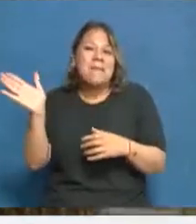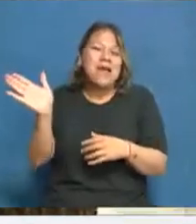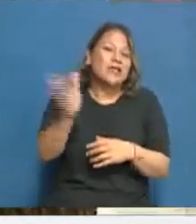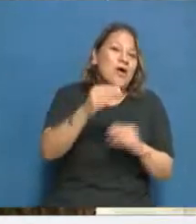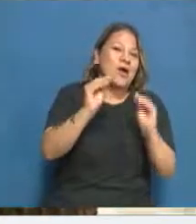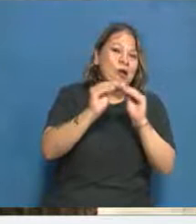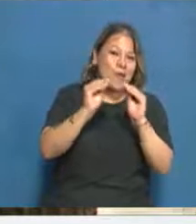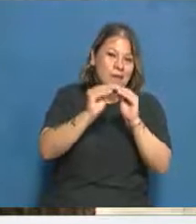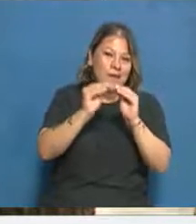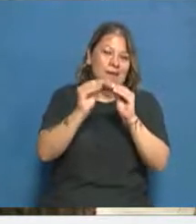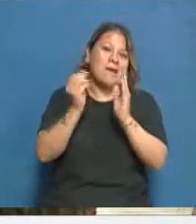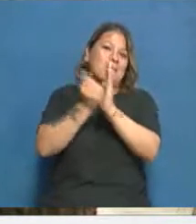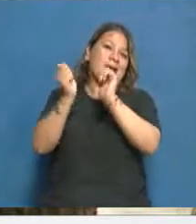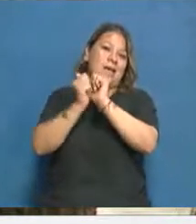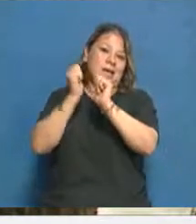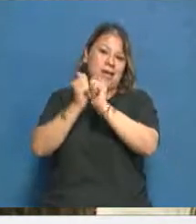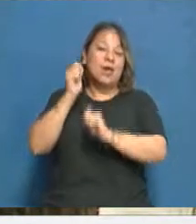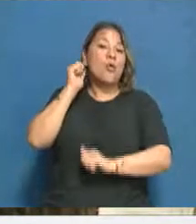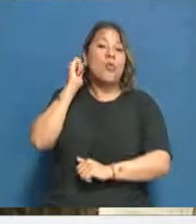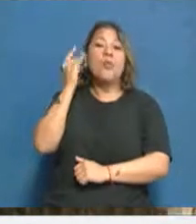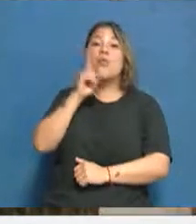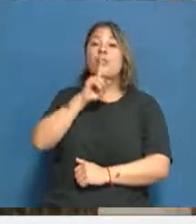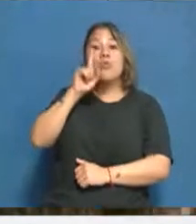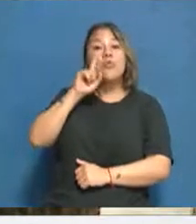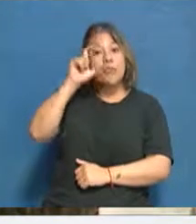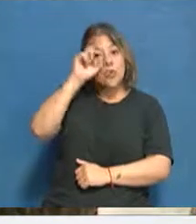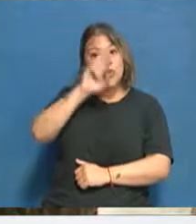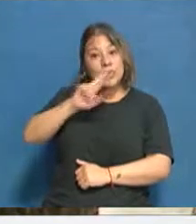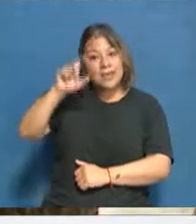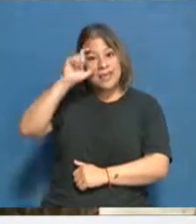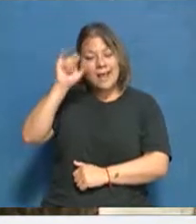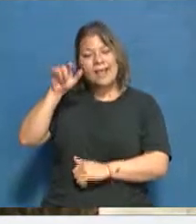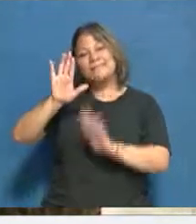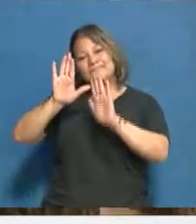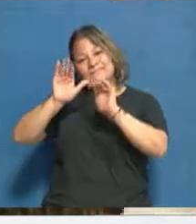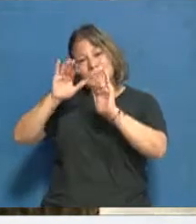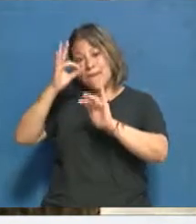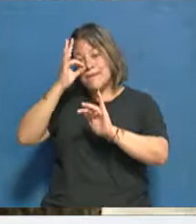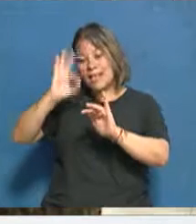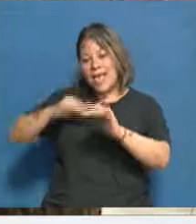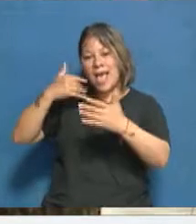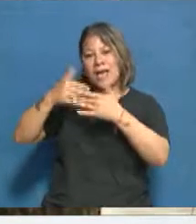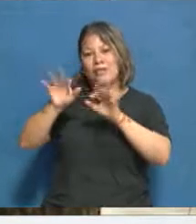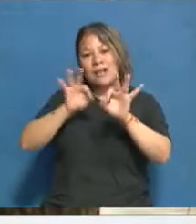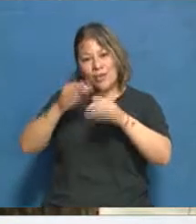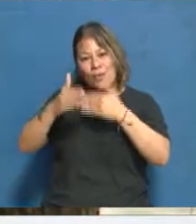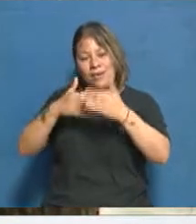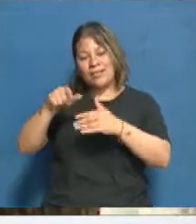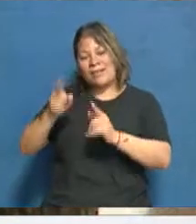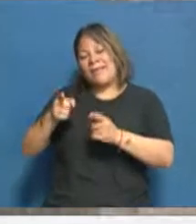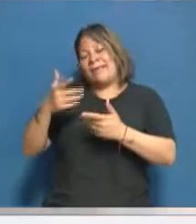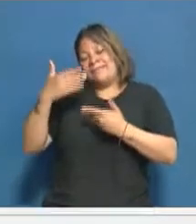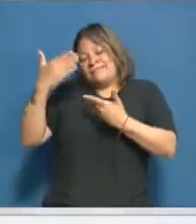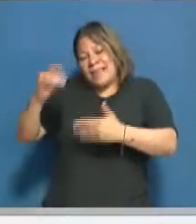una de las grandes históricas Adriana Gutiérrez se retiraba después de 20 años de selección Así que también se merecía un